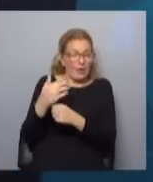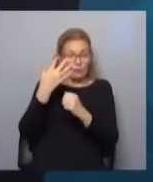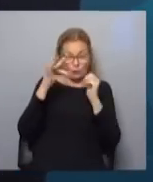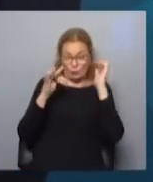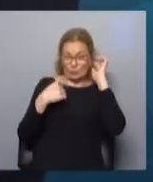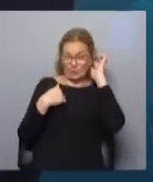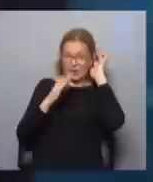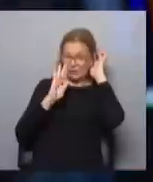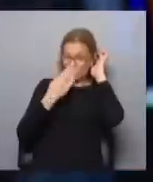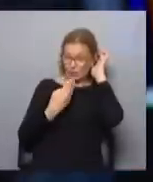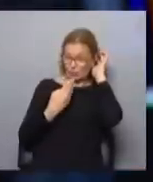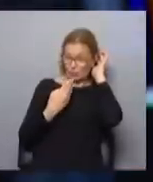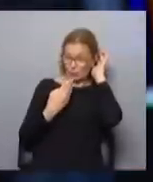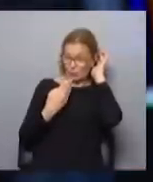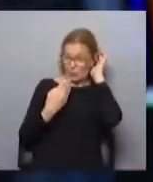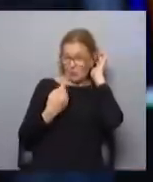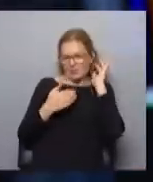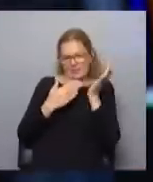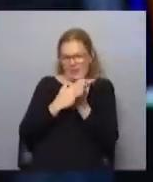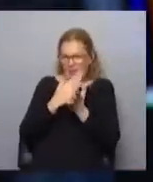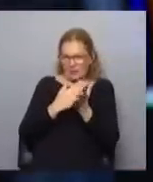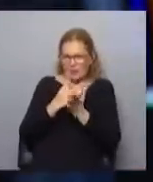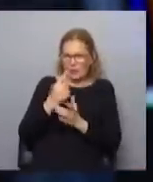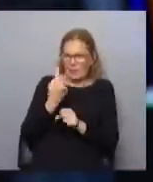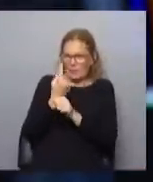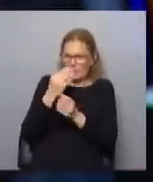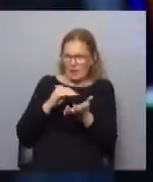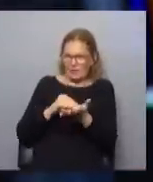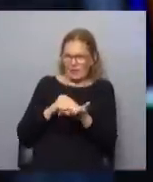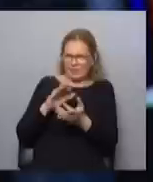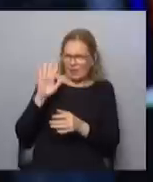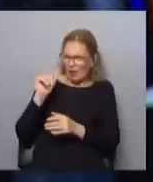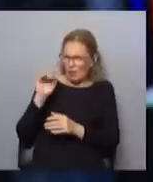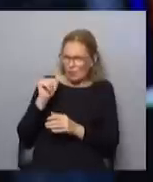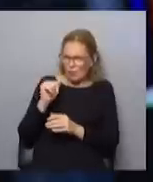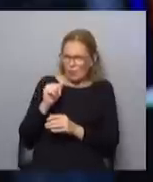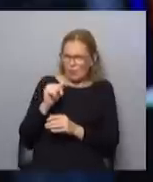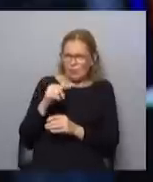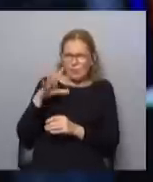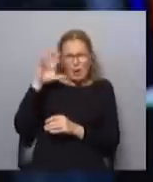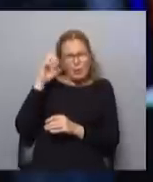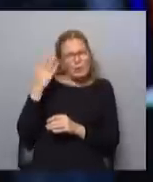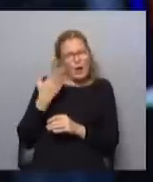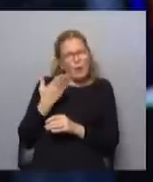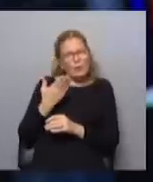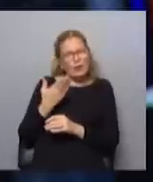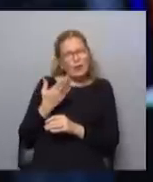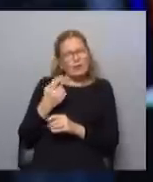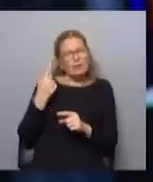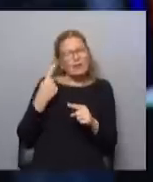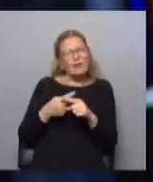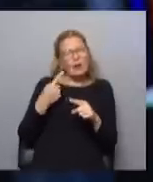no la primera vez que saludó a danilo y por ejemplo en lo que me acuerdo a la ocasión de la celebración